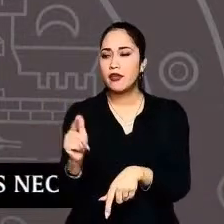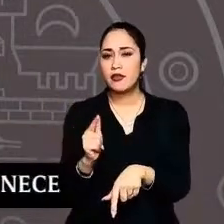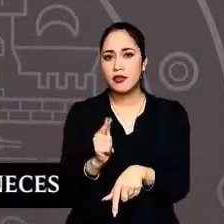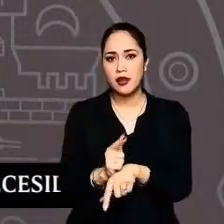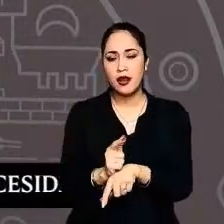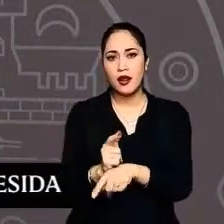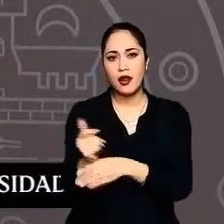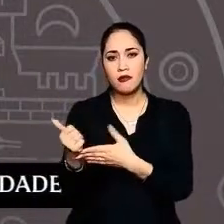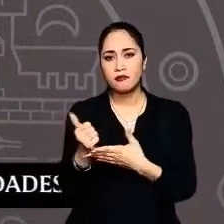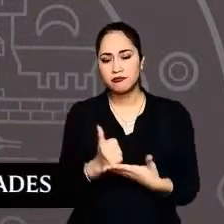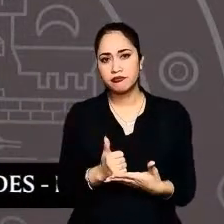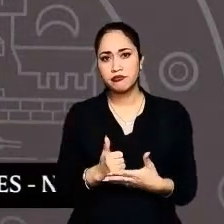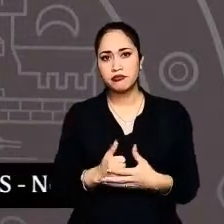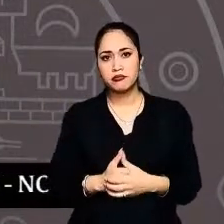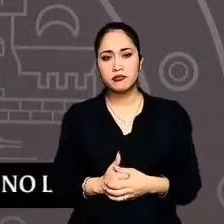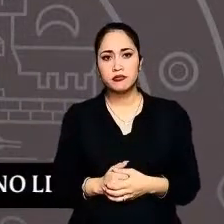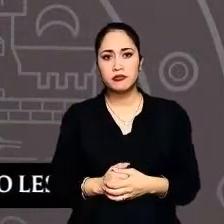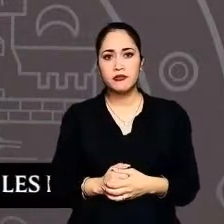a eso.